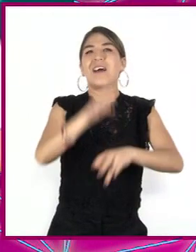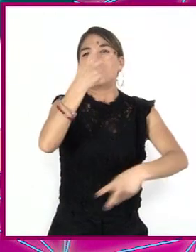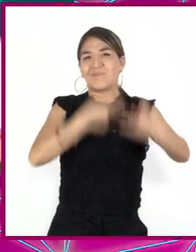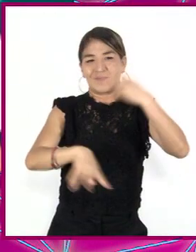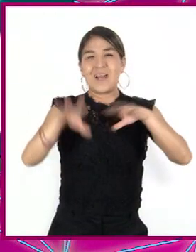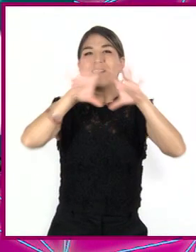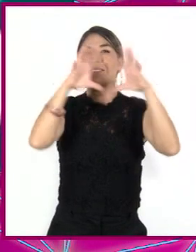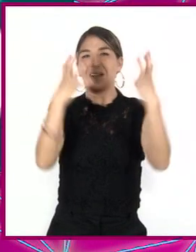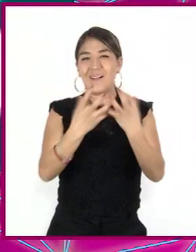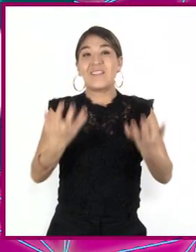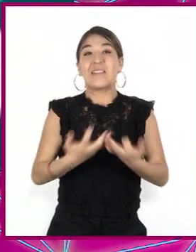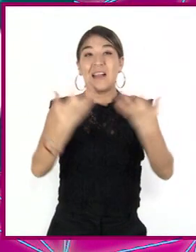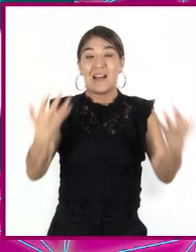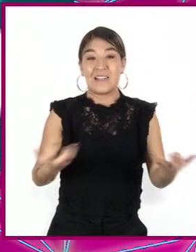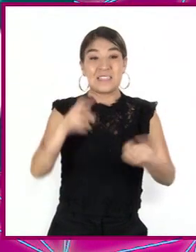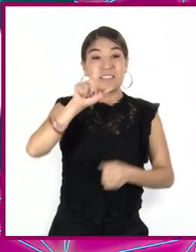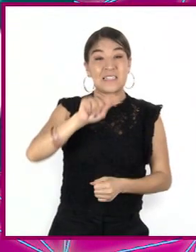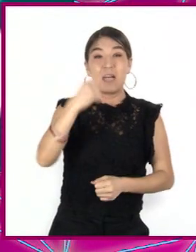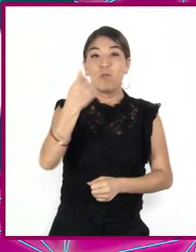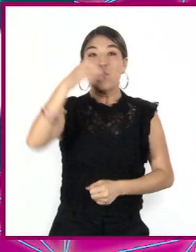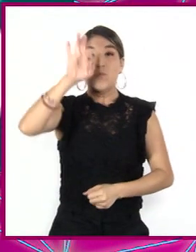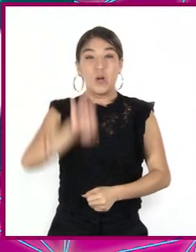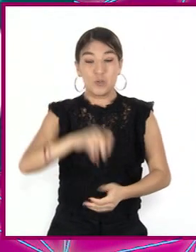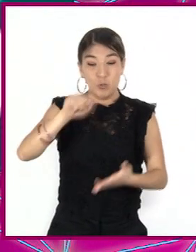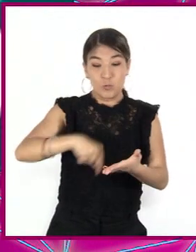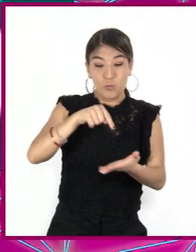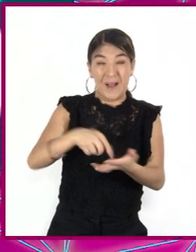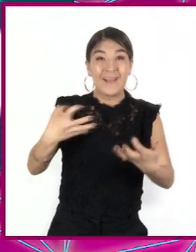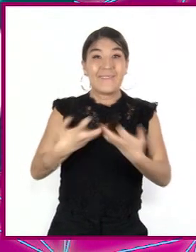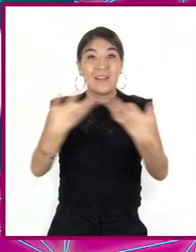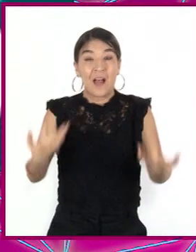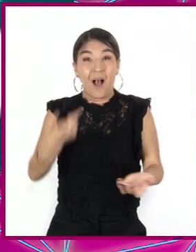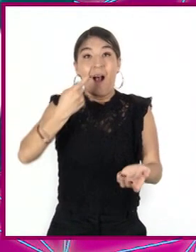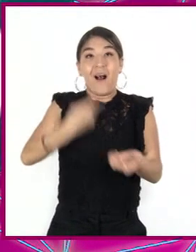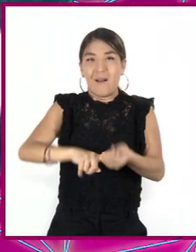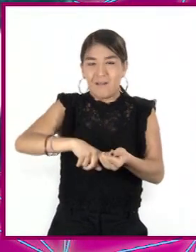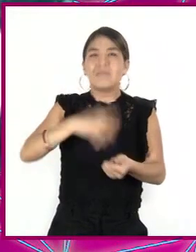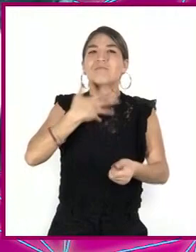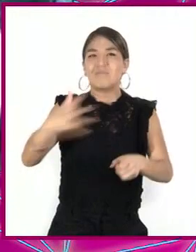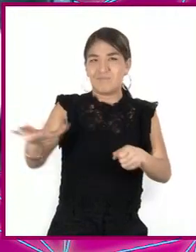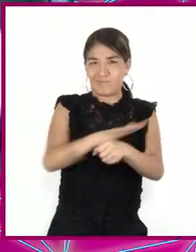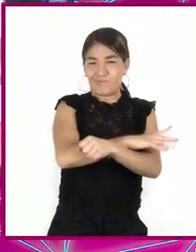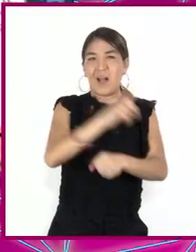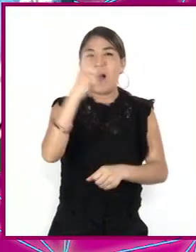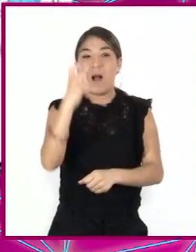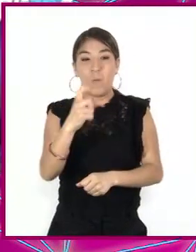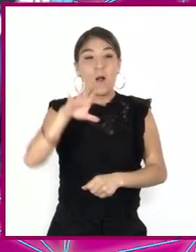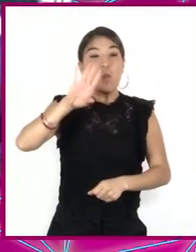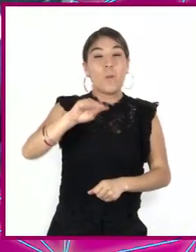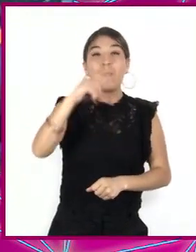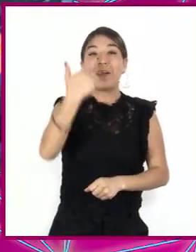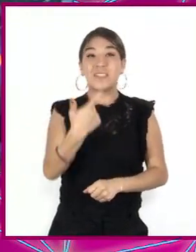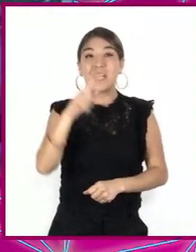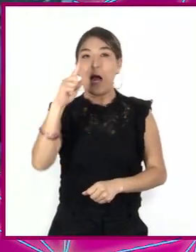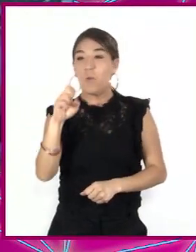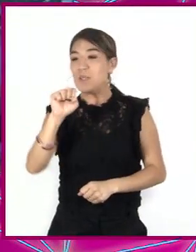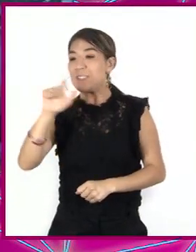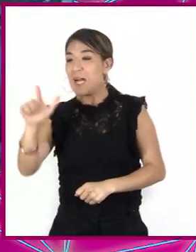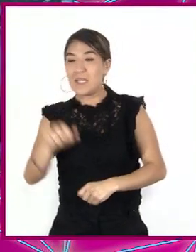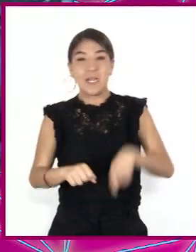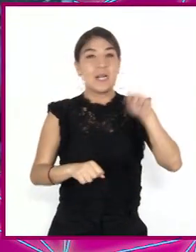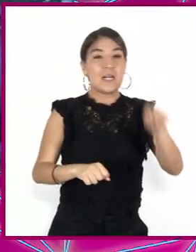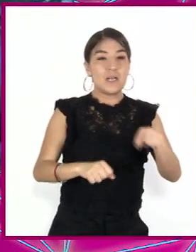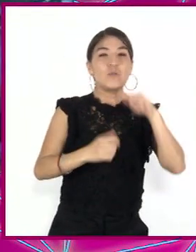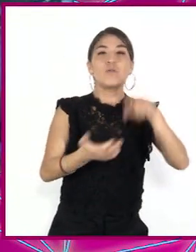El 71% de la superficie terrestre está cubierto por agua, de la cual 97% es salada y se encuentra en los